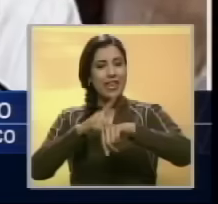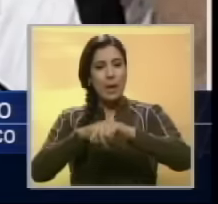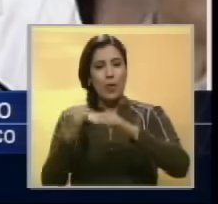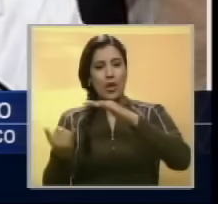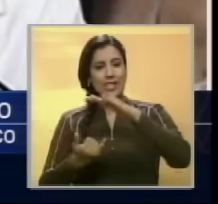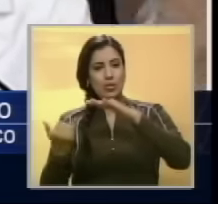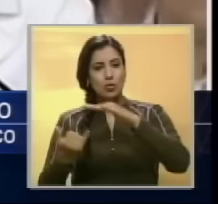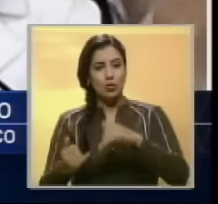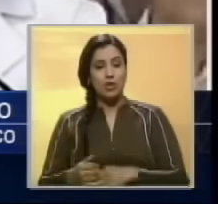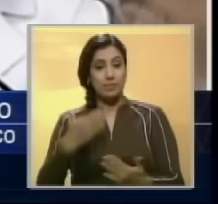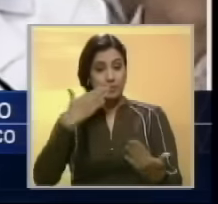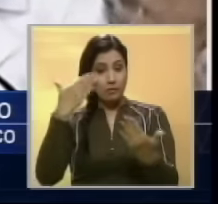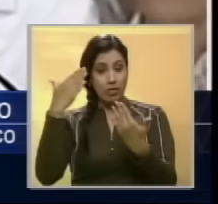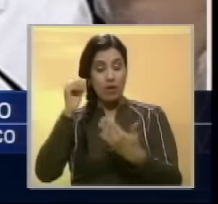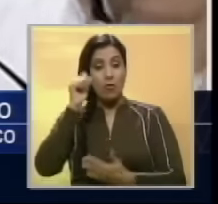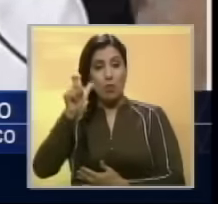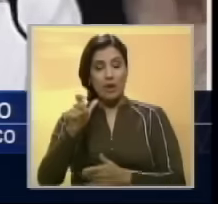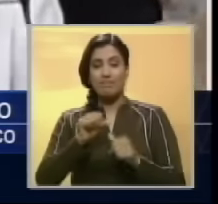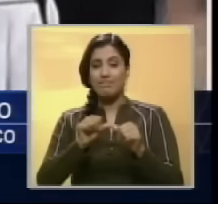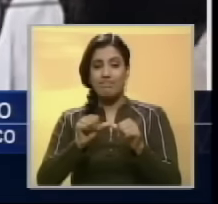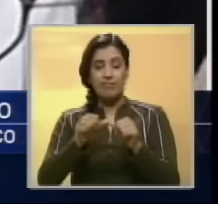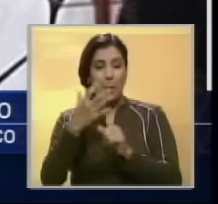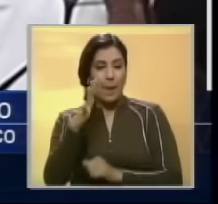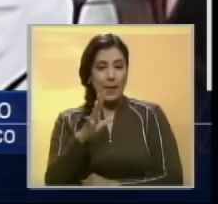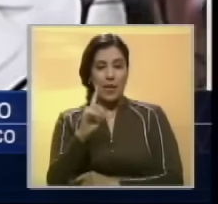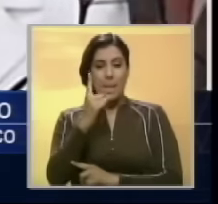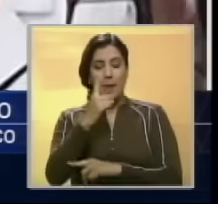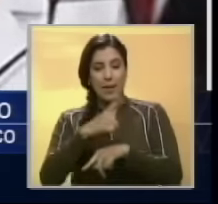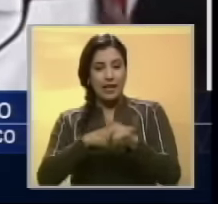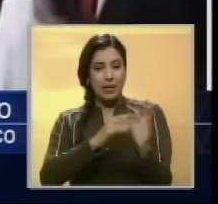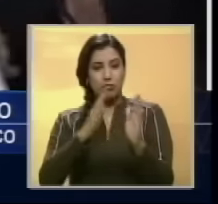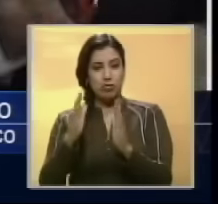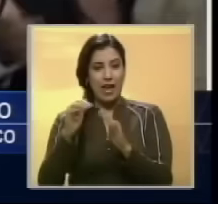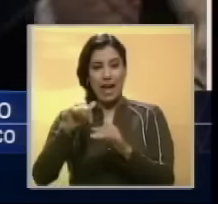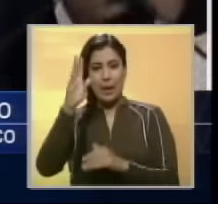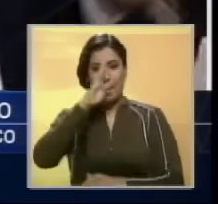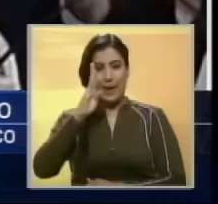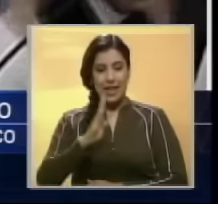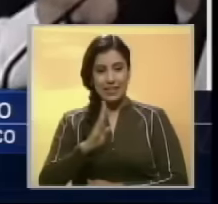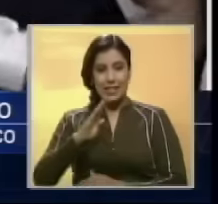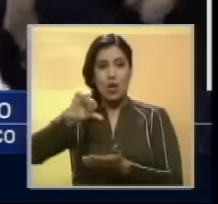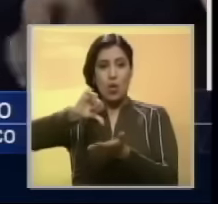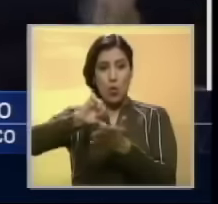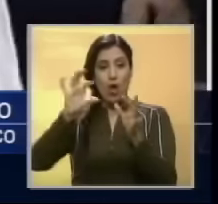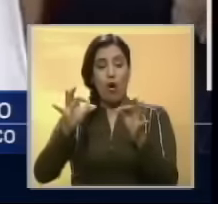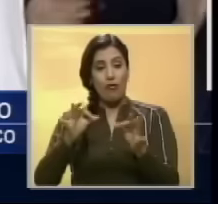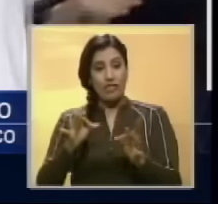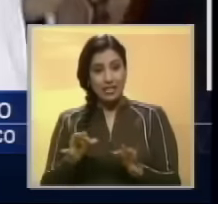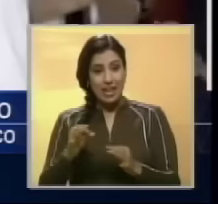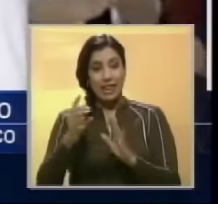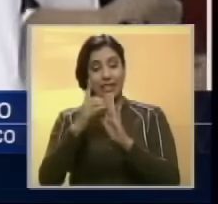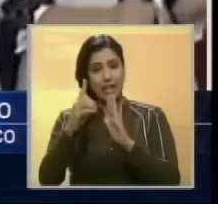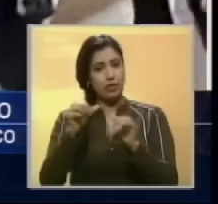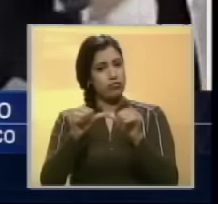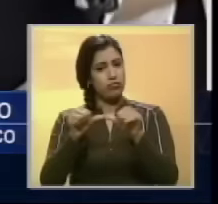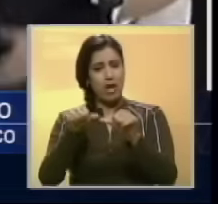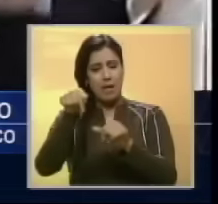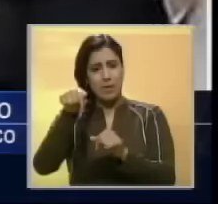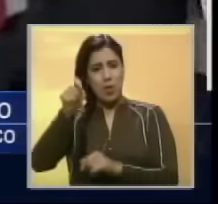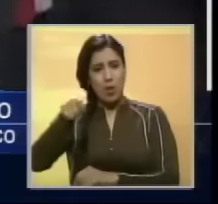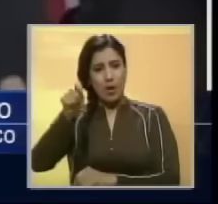institucional Dilma rusev va a permanecer por lo menos en una primera etapa aquí en Brasilia que es la residencia oficial tiene el derecho de permanecer